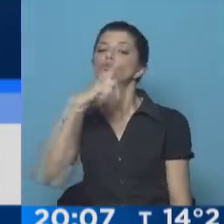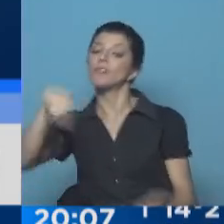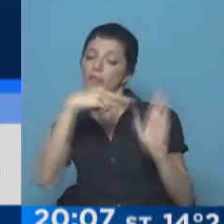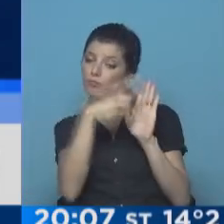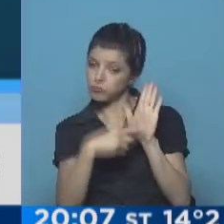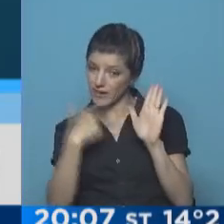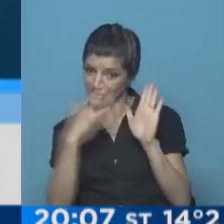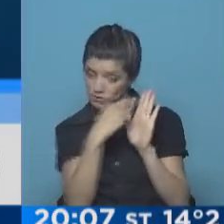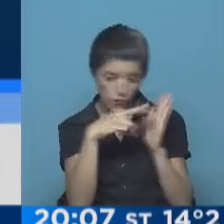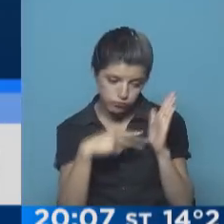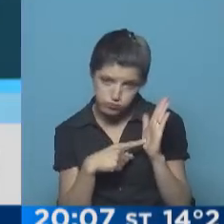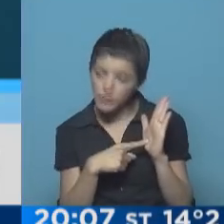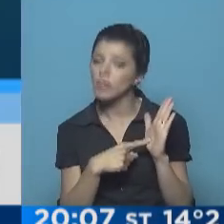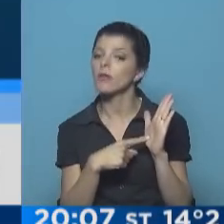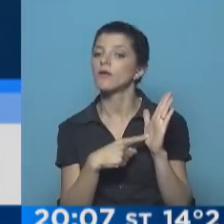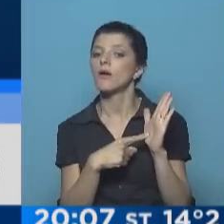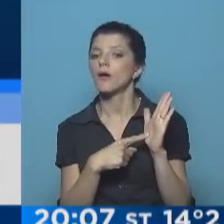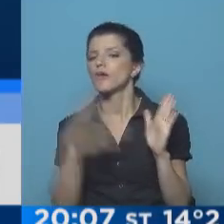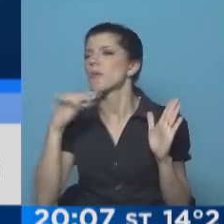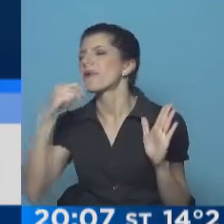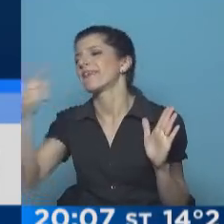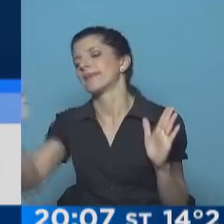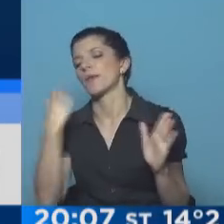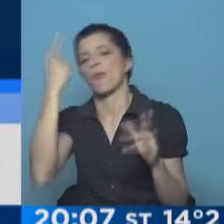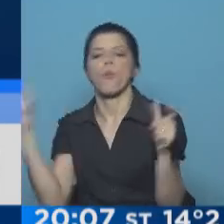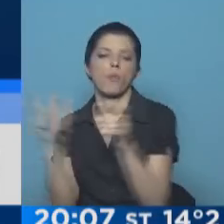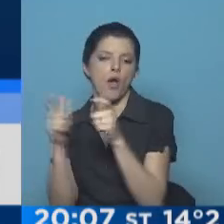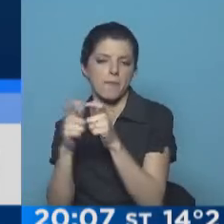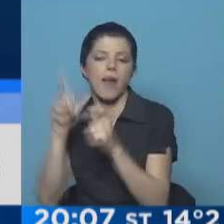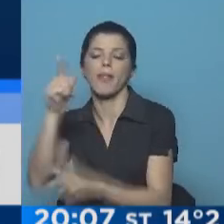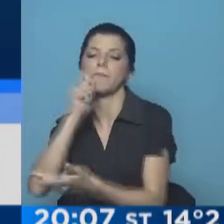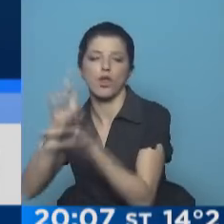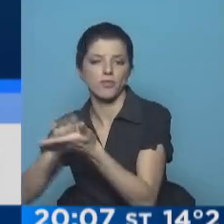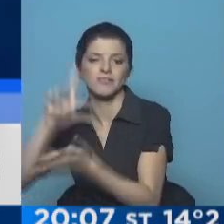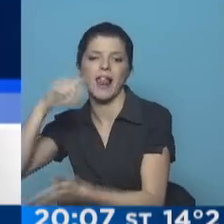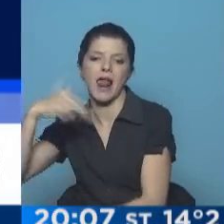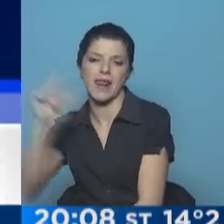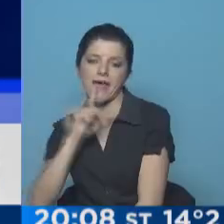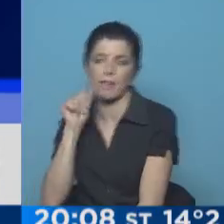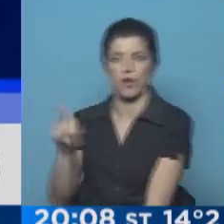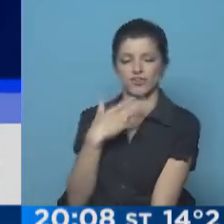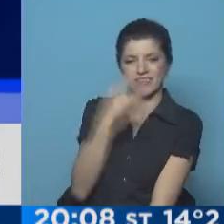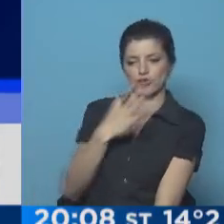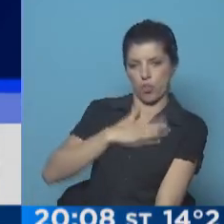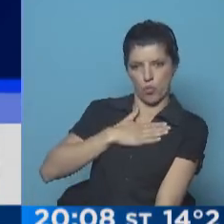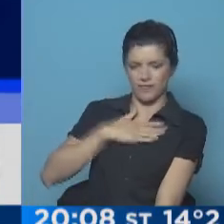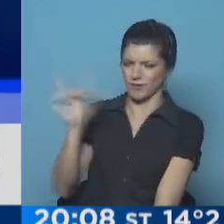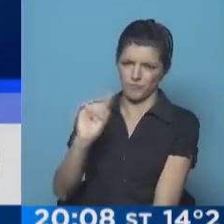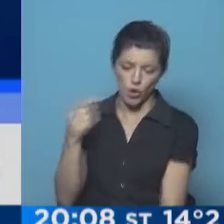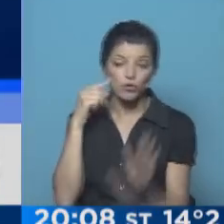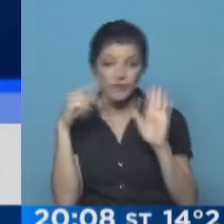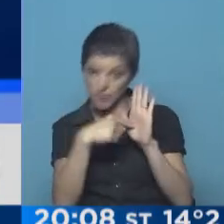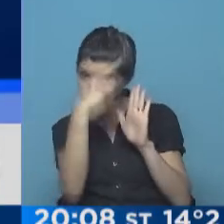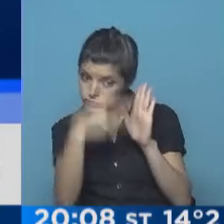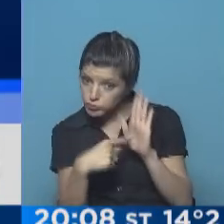a decir que por el programa del señor Lanata el tribunal se ha pronunciado. Si usted ve los fundamentos del fallo,